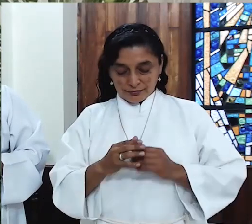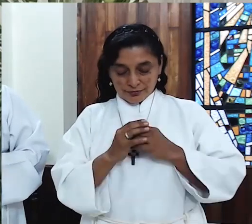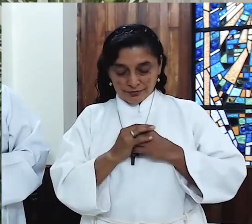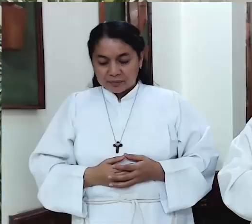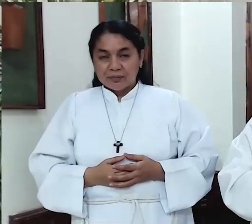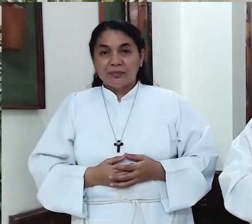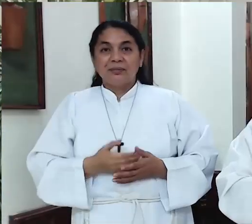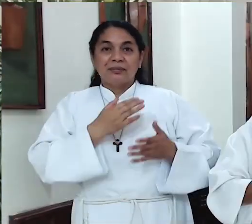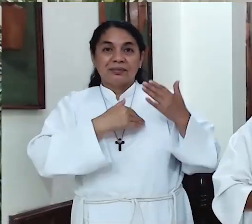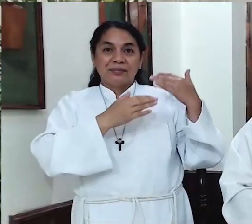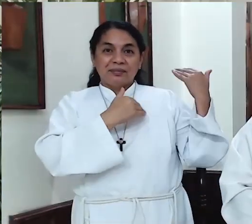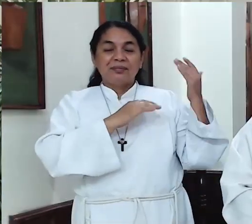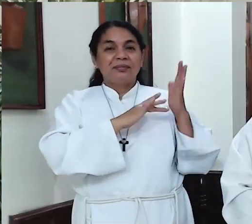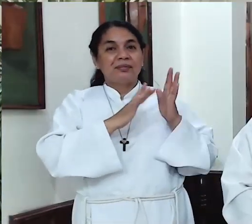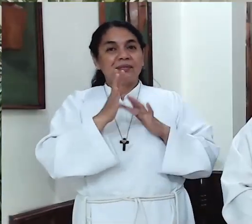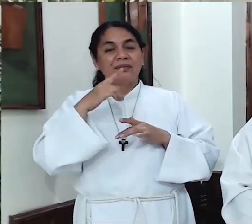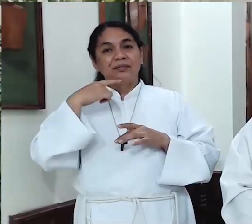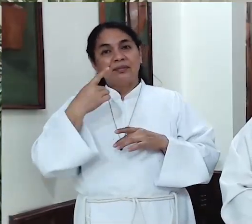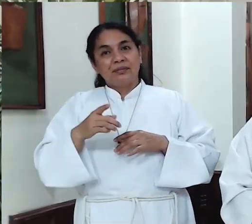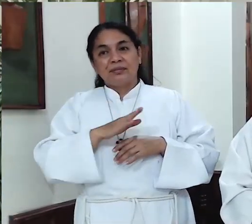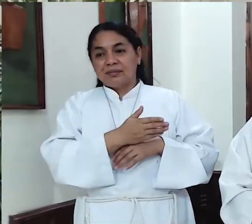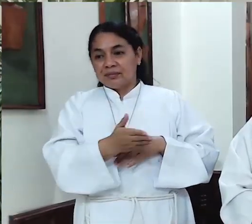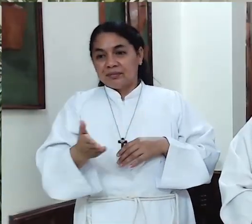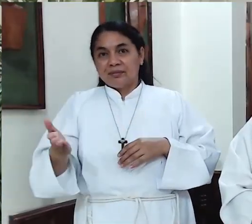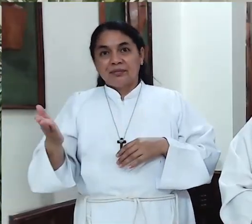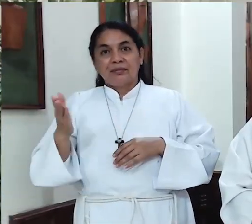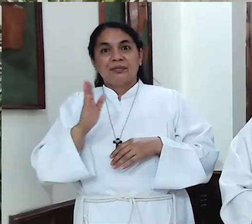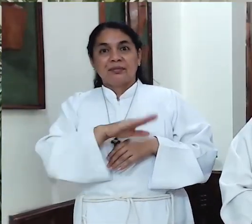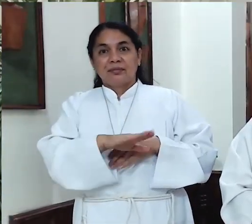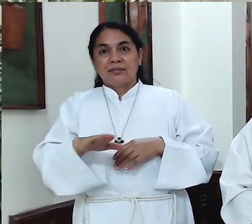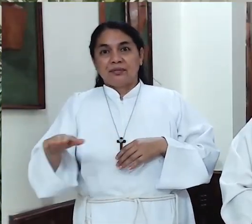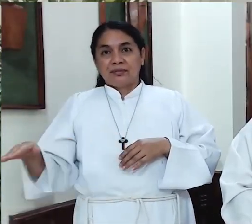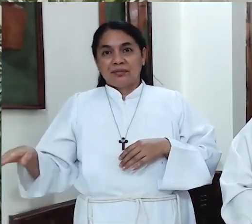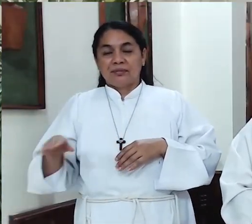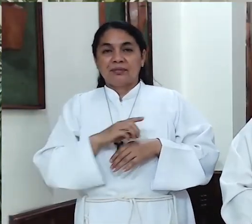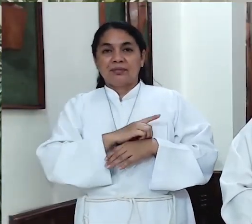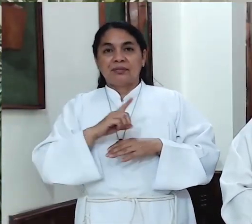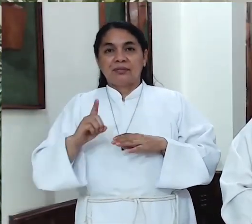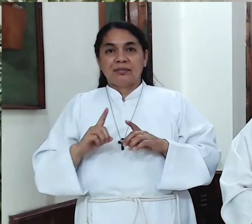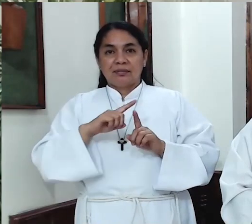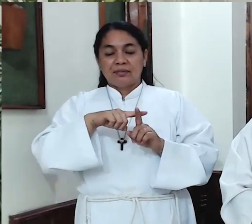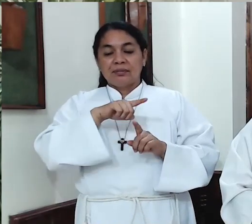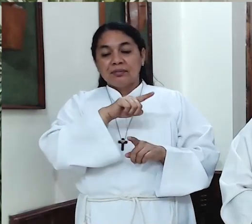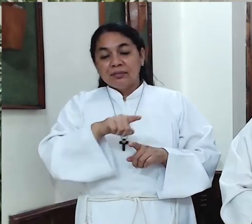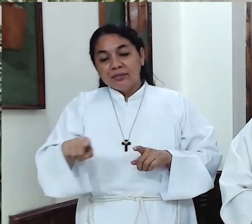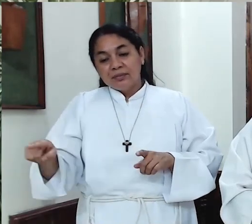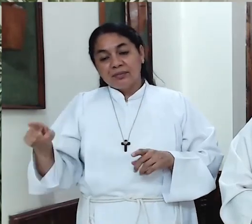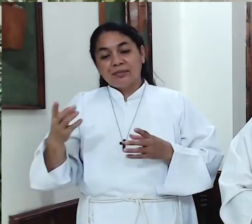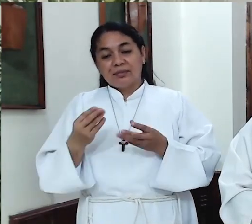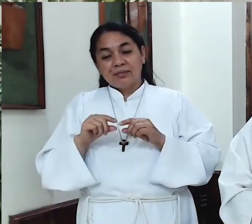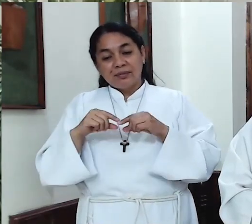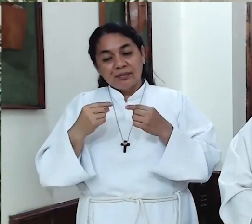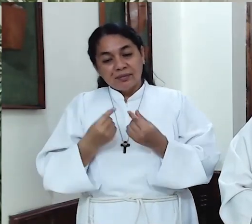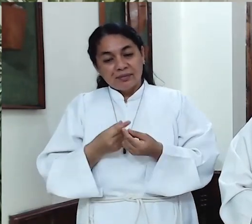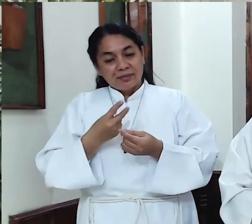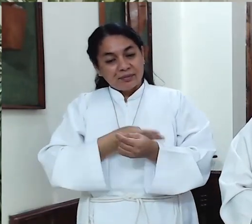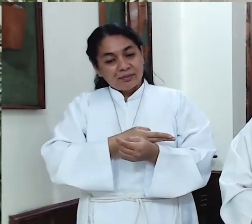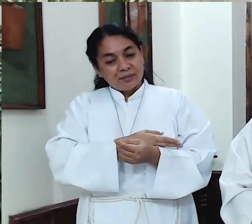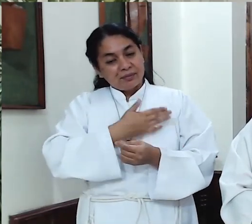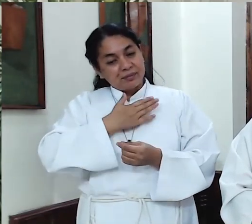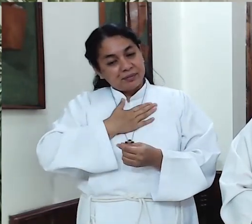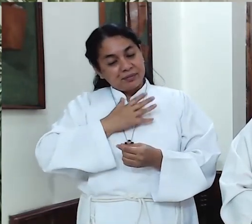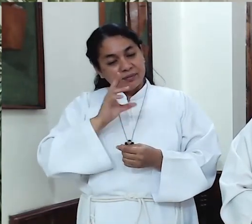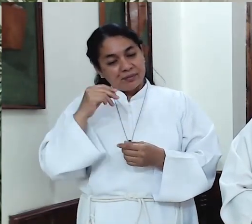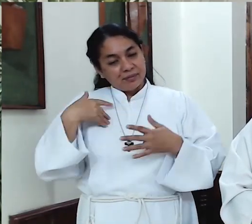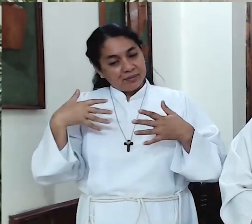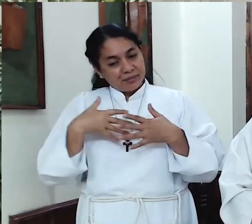En aquel tiempo Jesús dijo a sus discípulos: No temas del rebañito mío, porque tu